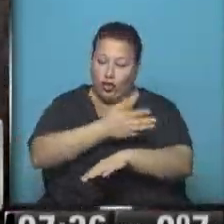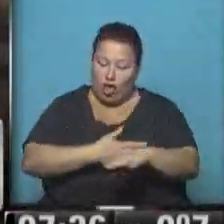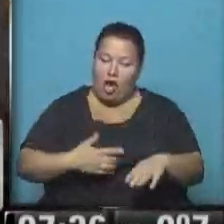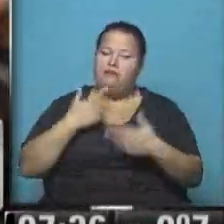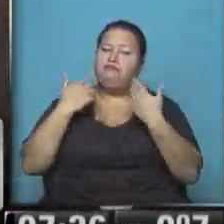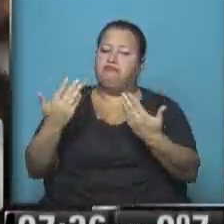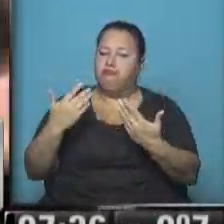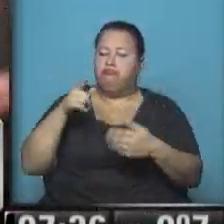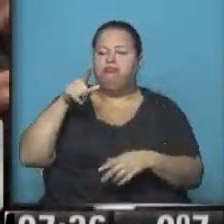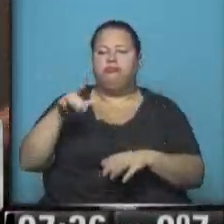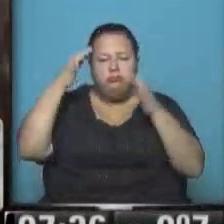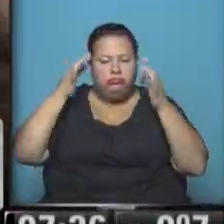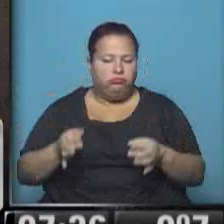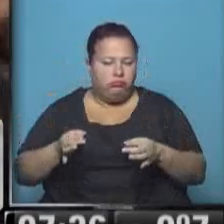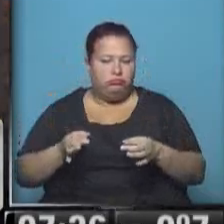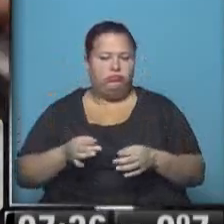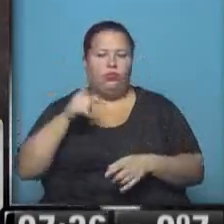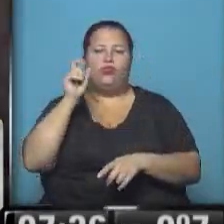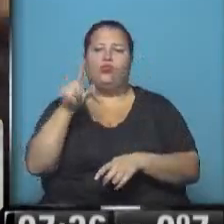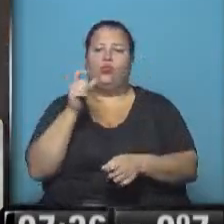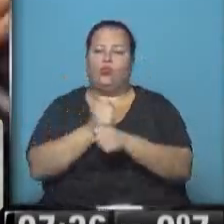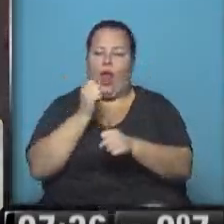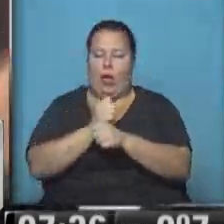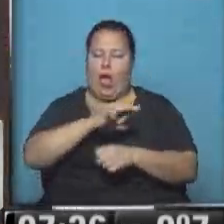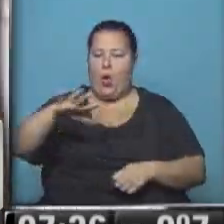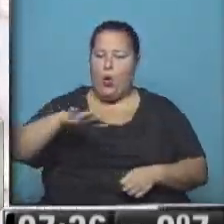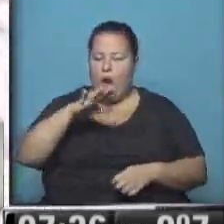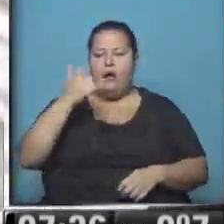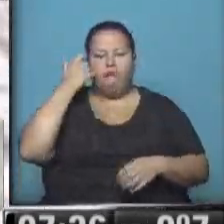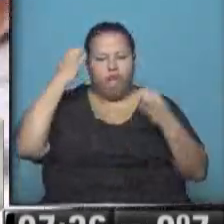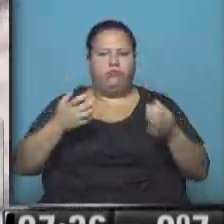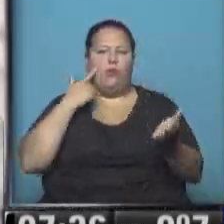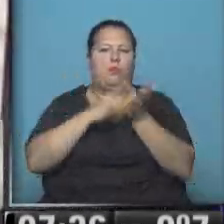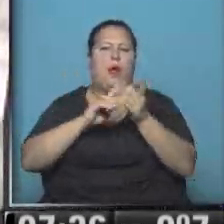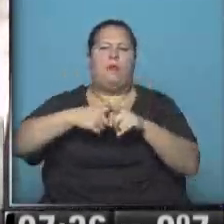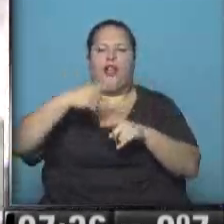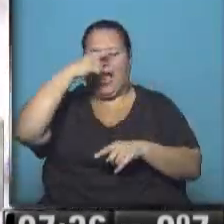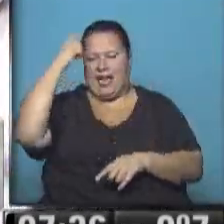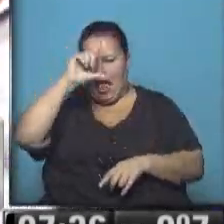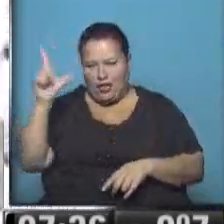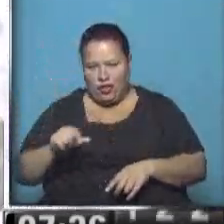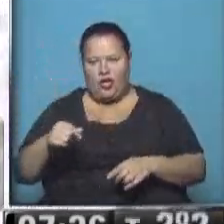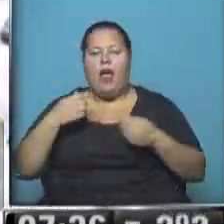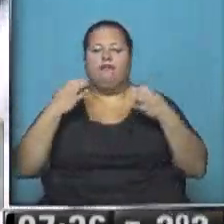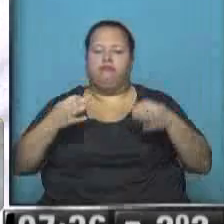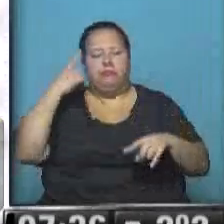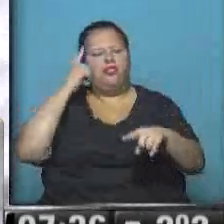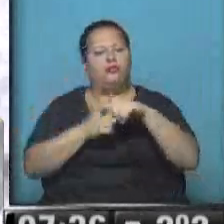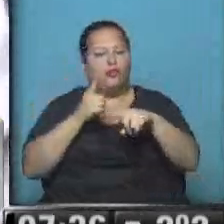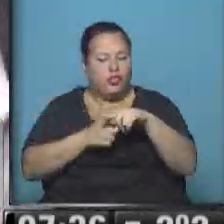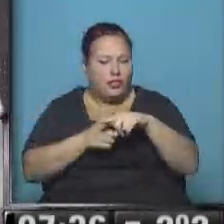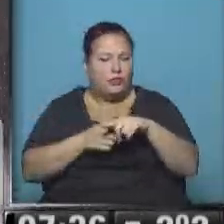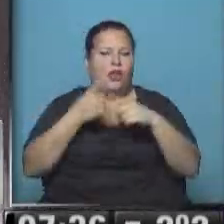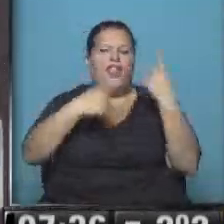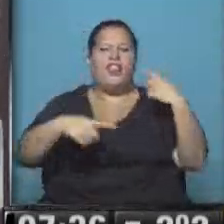elogió explícitamente la gestión en el distrito que ya es un fiel reflejo de las políticas nacionales que han influido positivamente